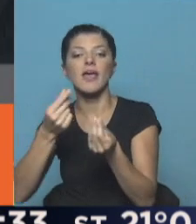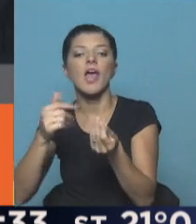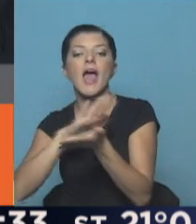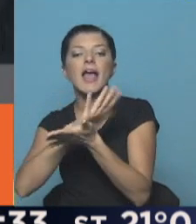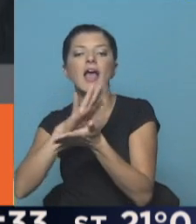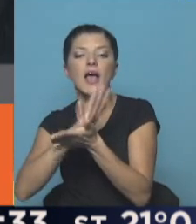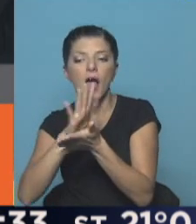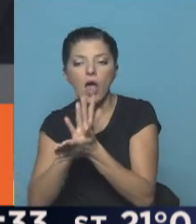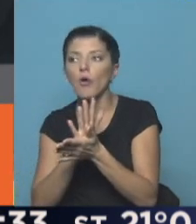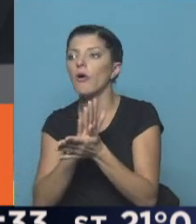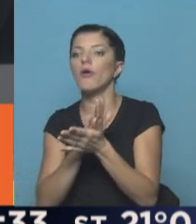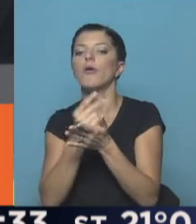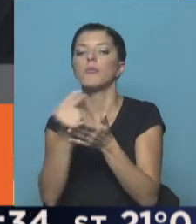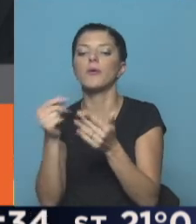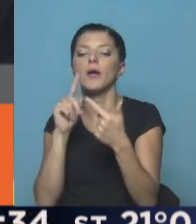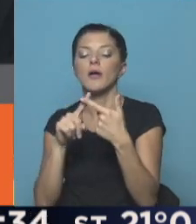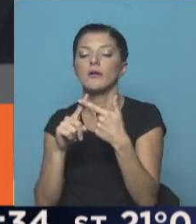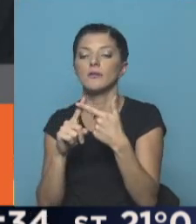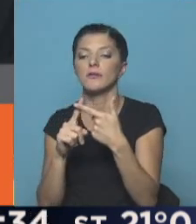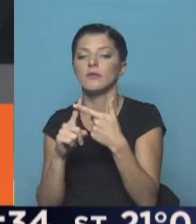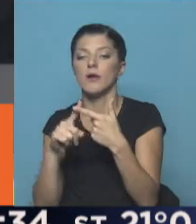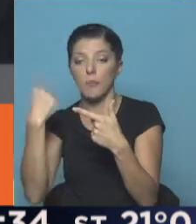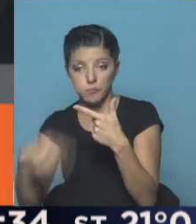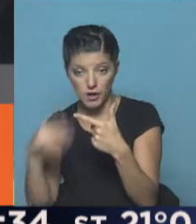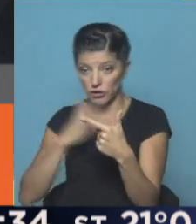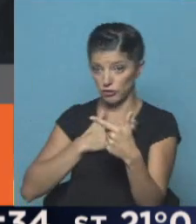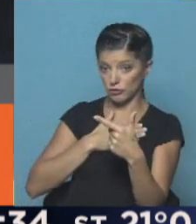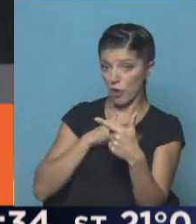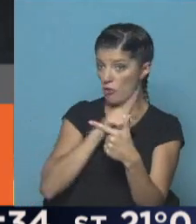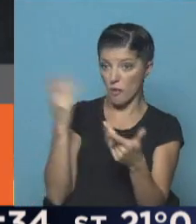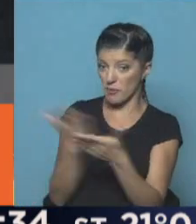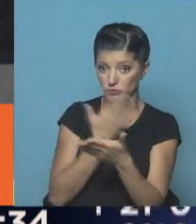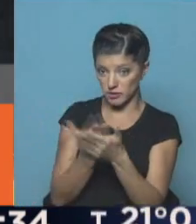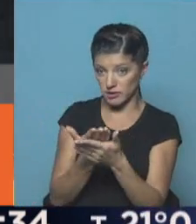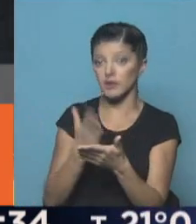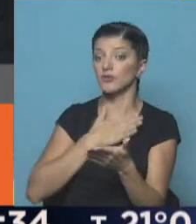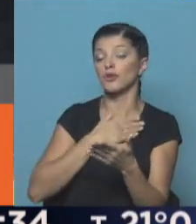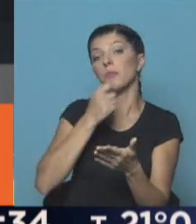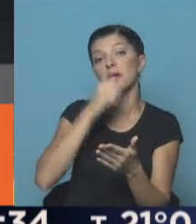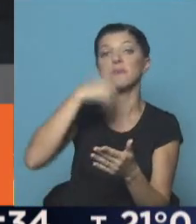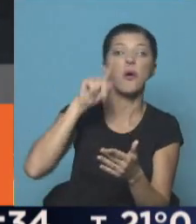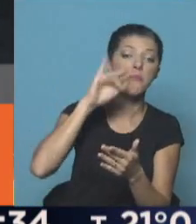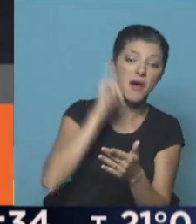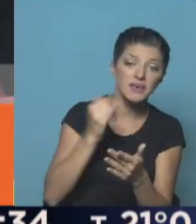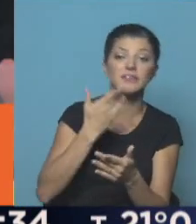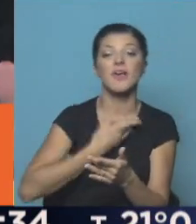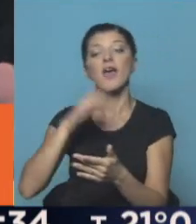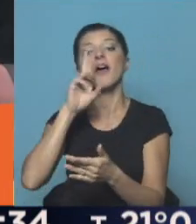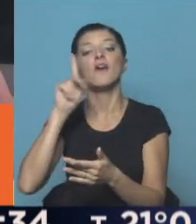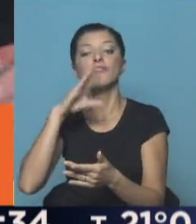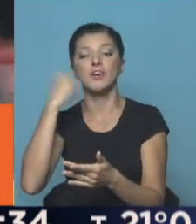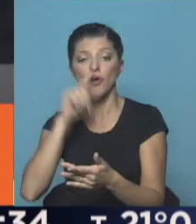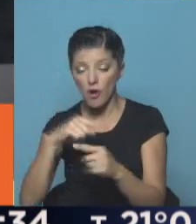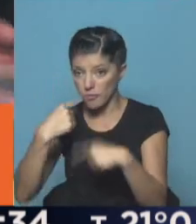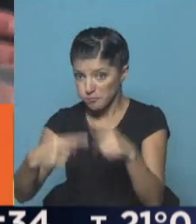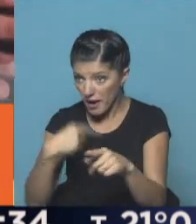tienen digamos, productos que nosotros no producimos y nosotros tenemos maíz, frijoles y demás. Es decir, nada cambia